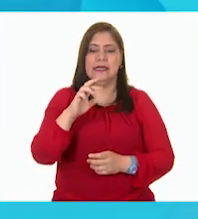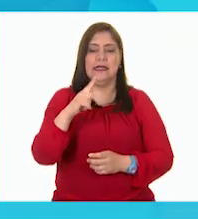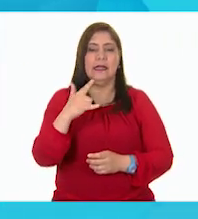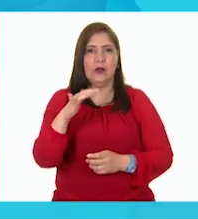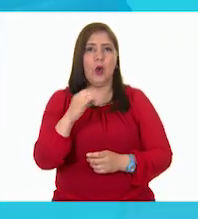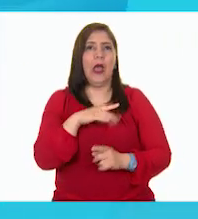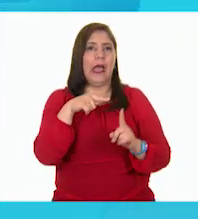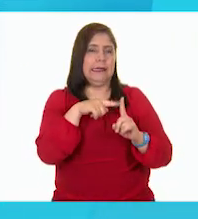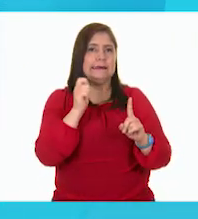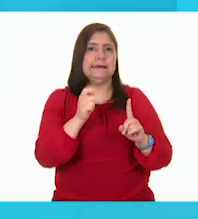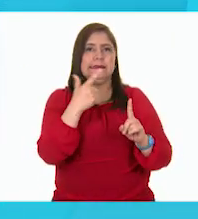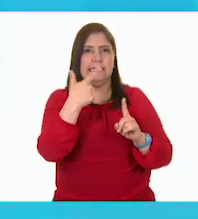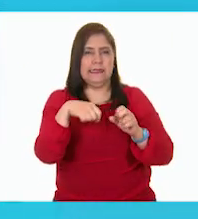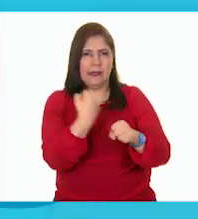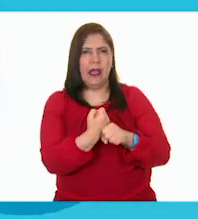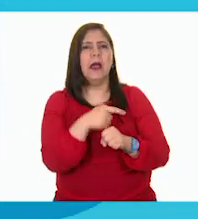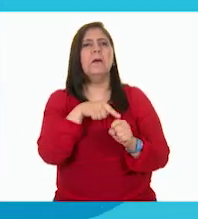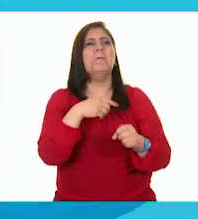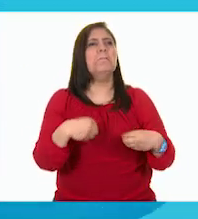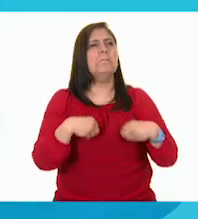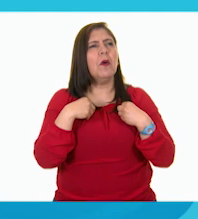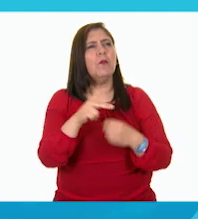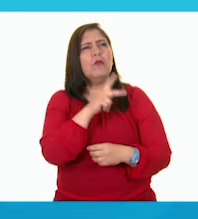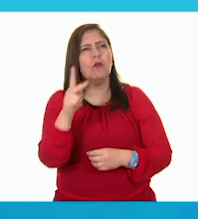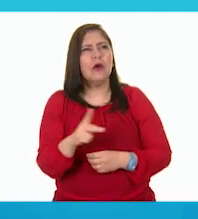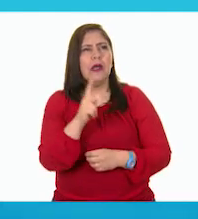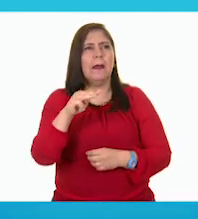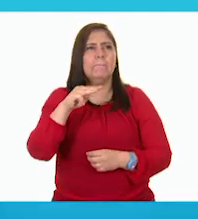tiene 7 años y vive en un pueblito llamado